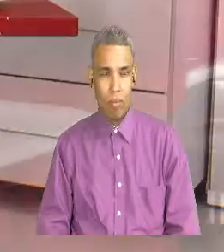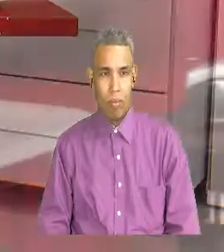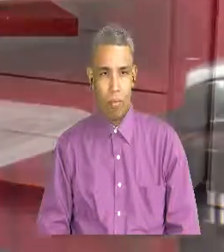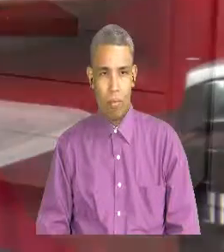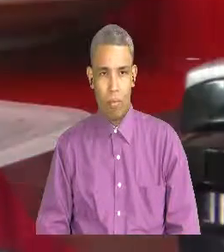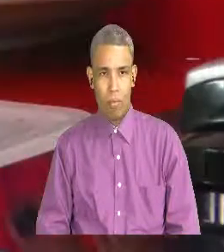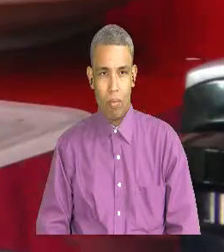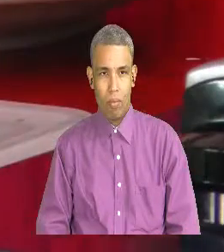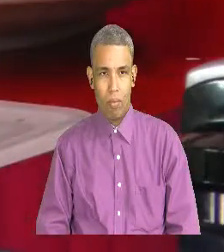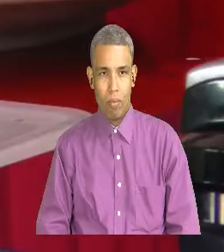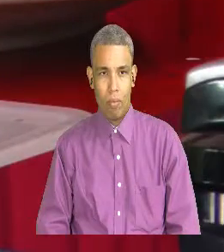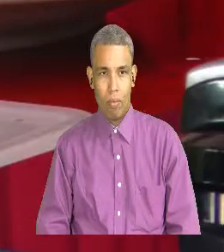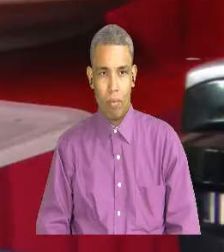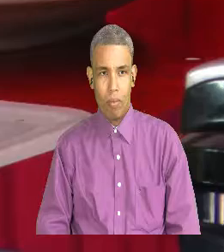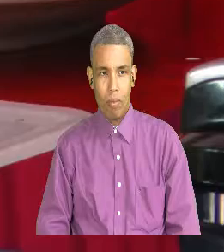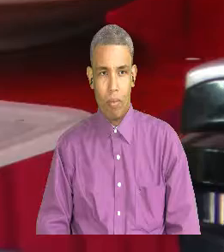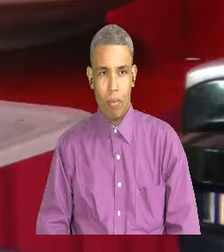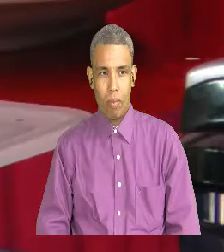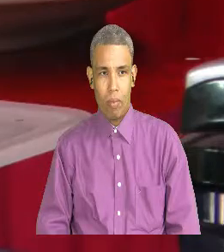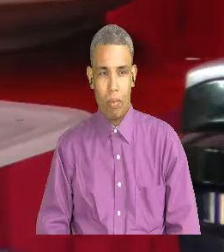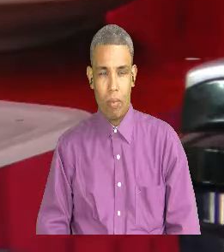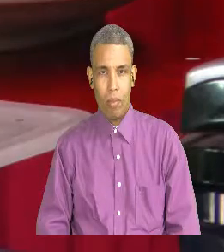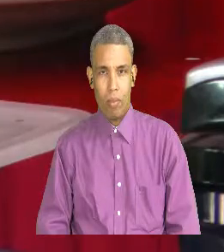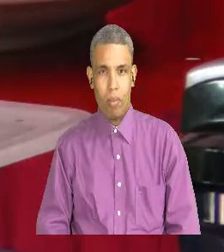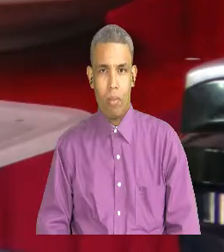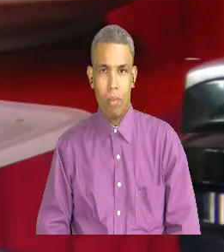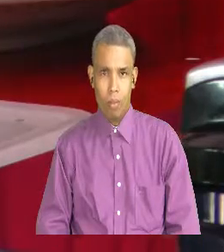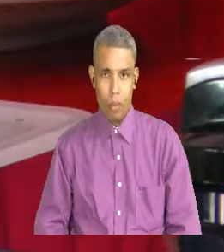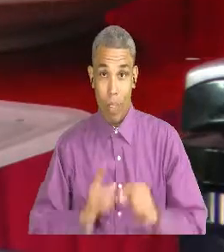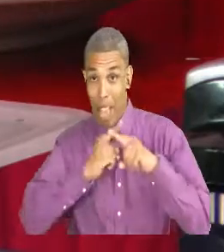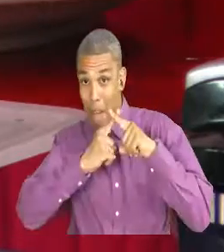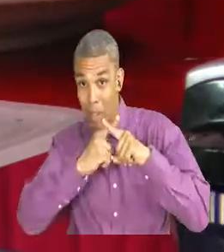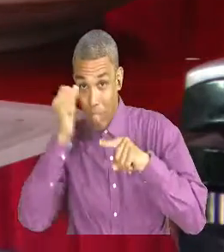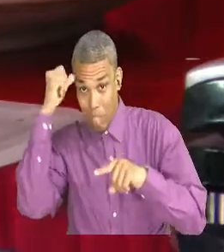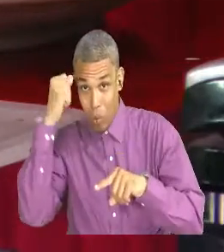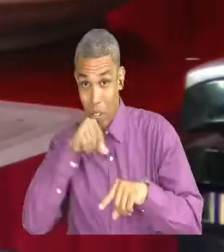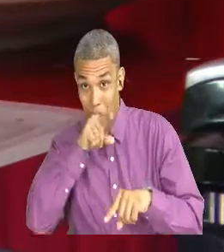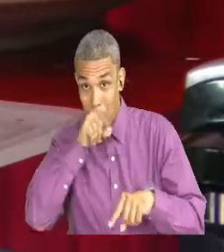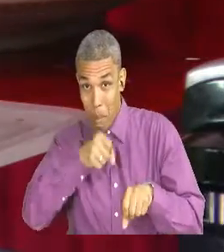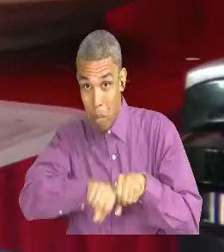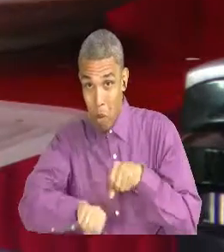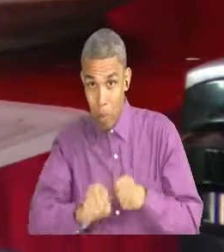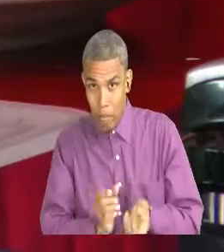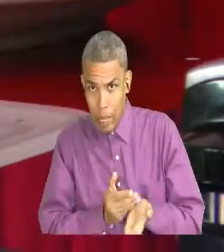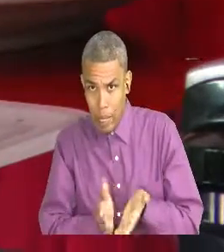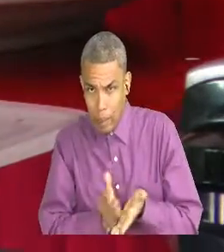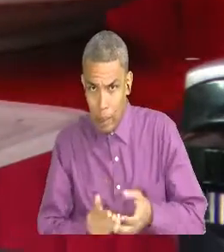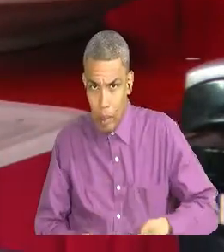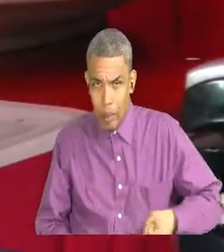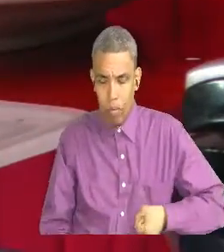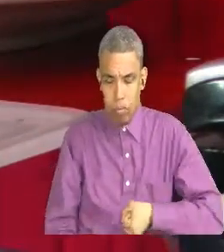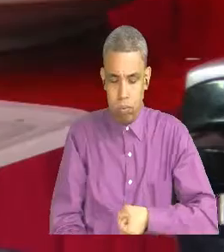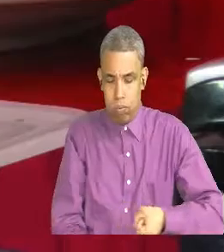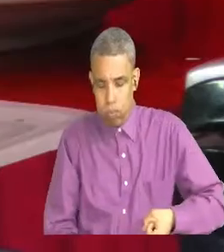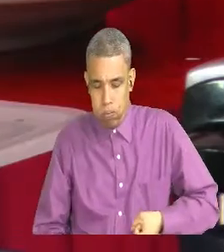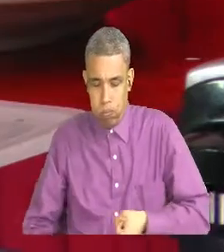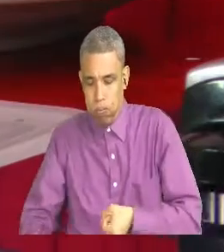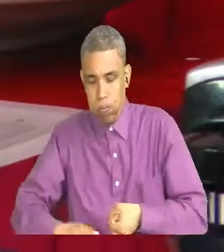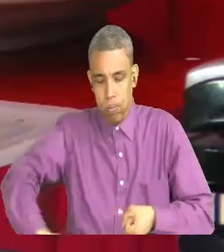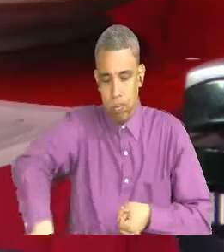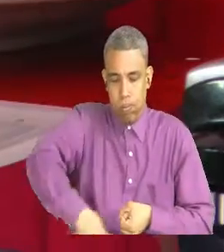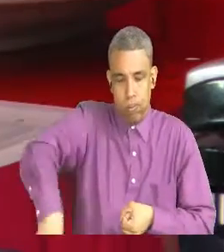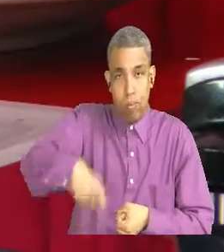No, mezclé la mitad. Mezclamos la mitad y la otra mitad se la vamos a poner acá coronándola.